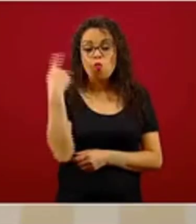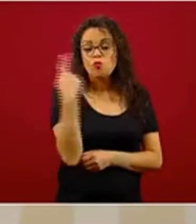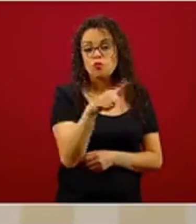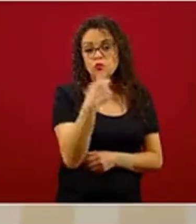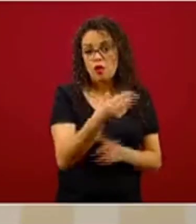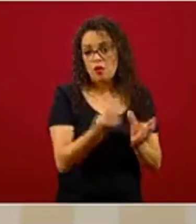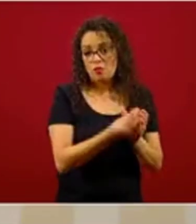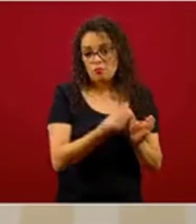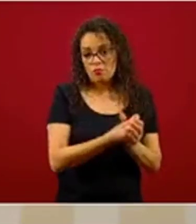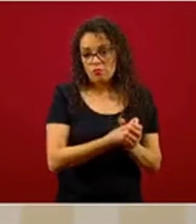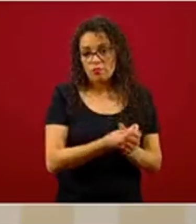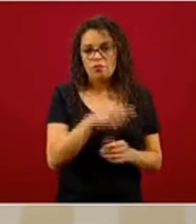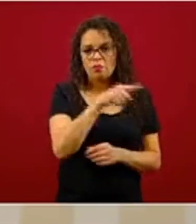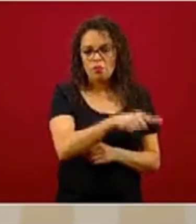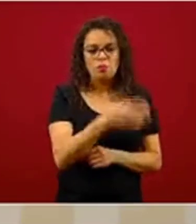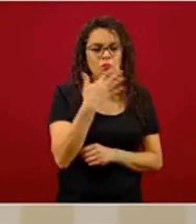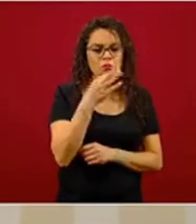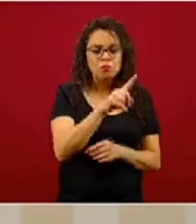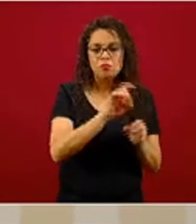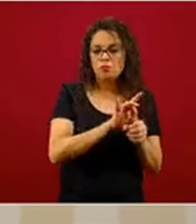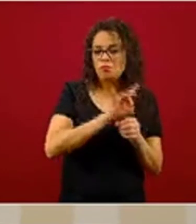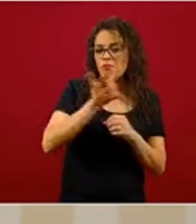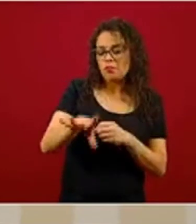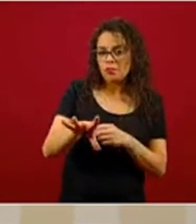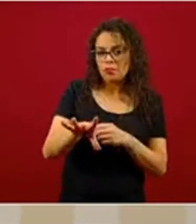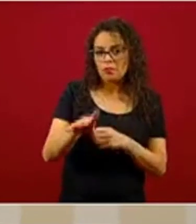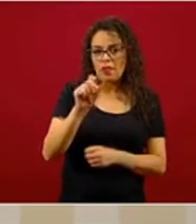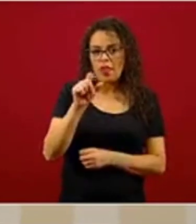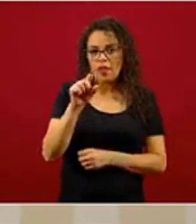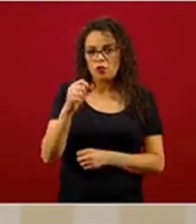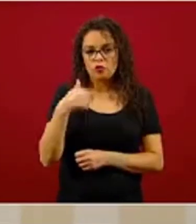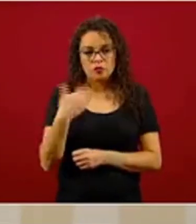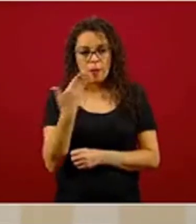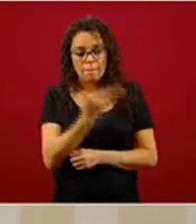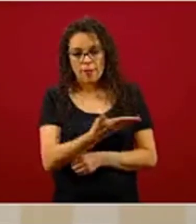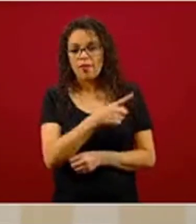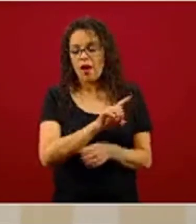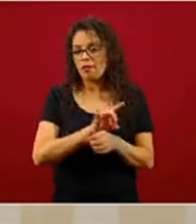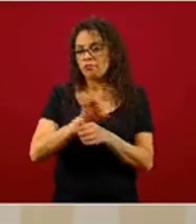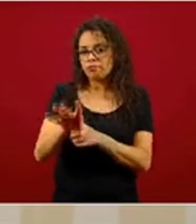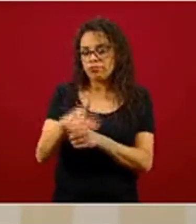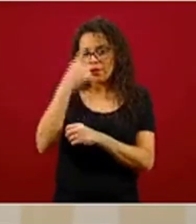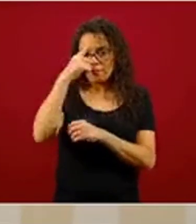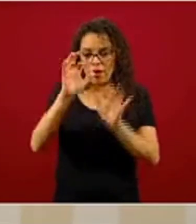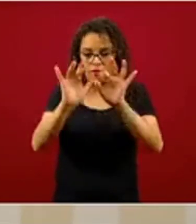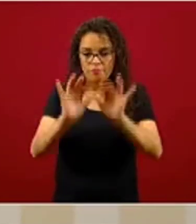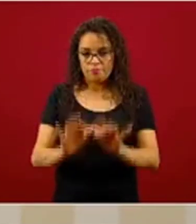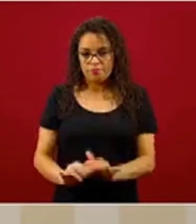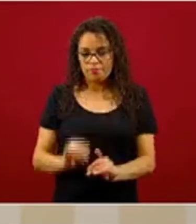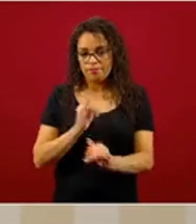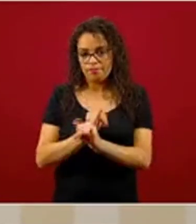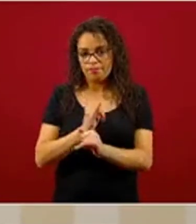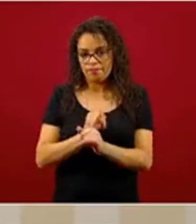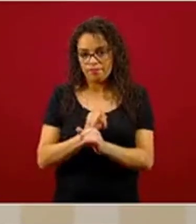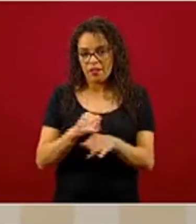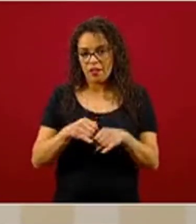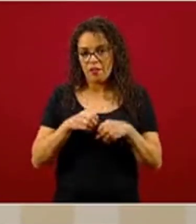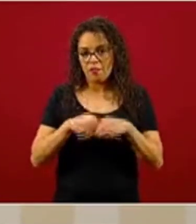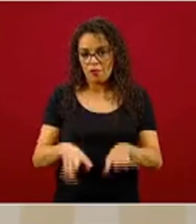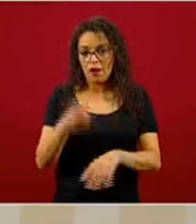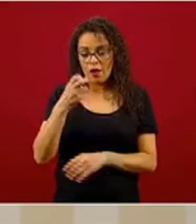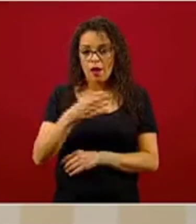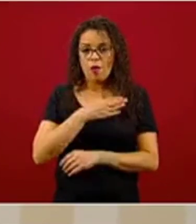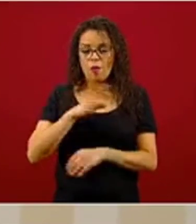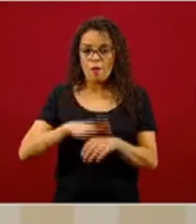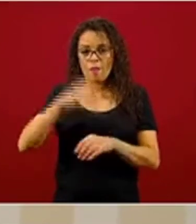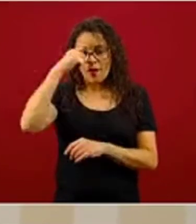y llanamente enviará los datos que nosotros les estamos solicitando para poder tener la información. Eso es bueno porque será automatizado